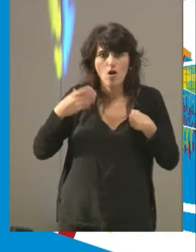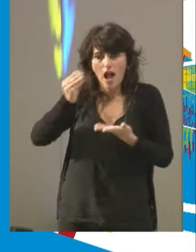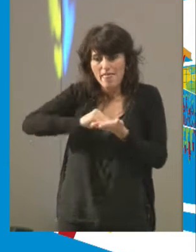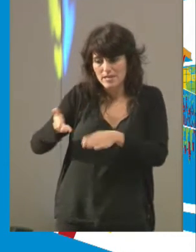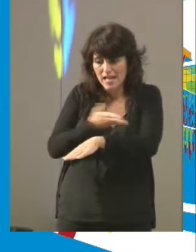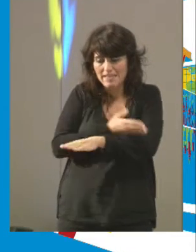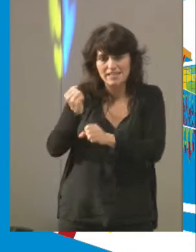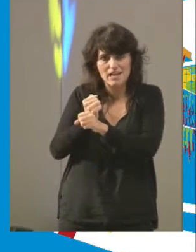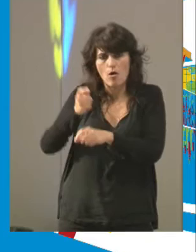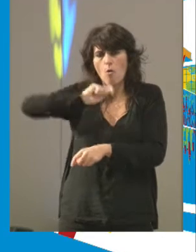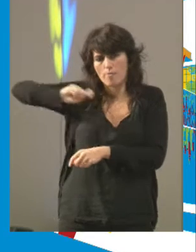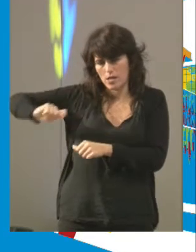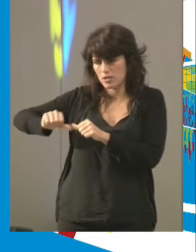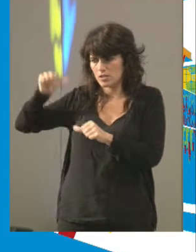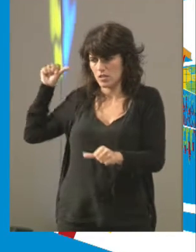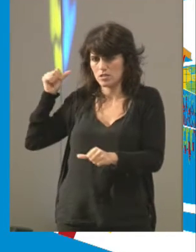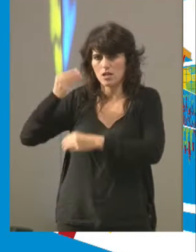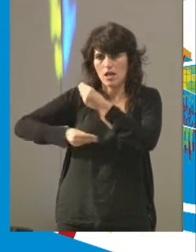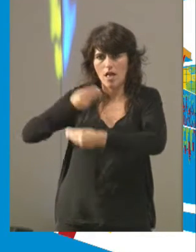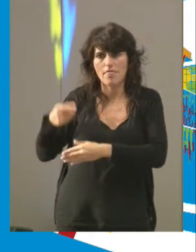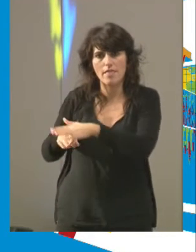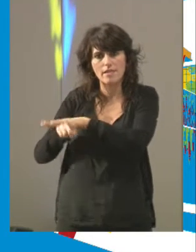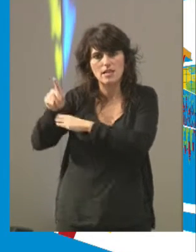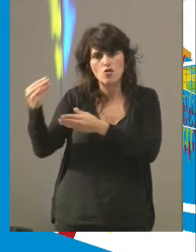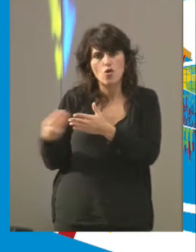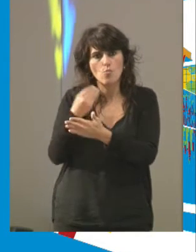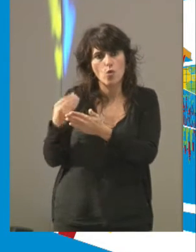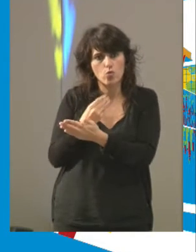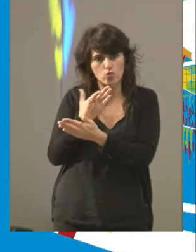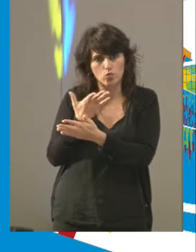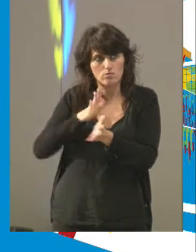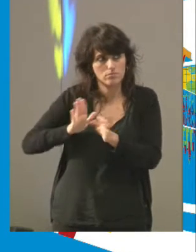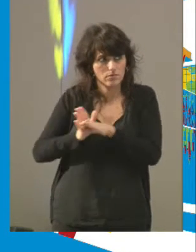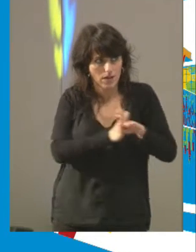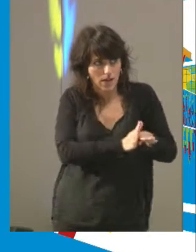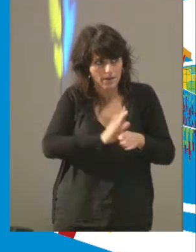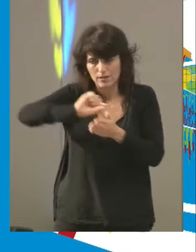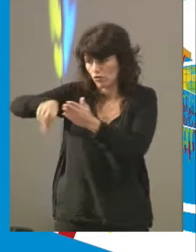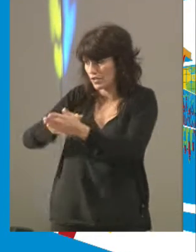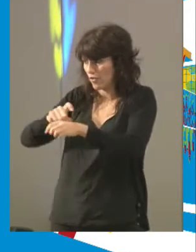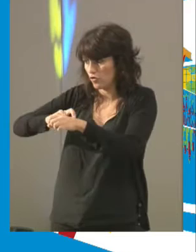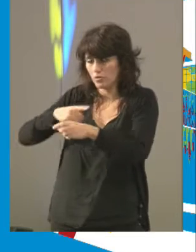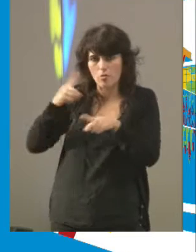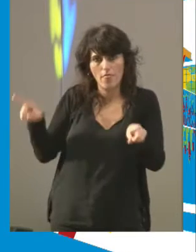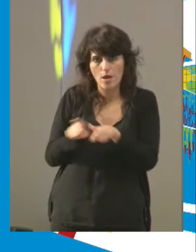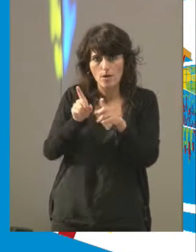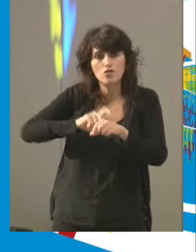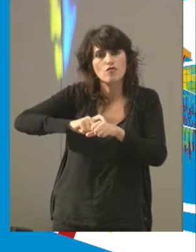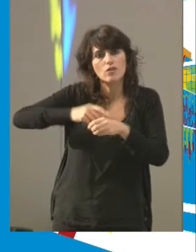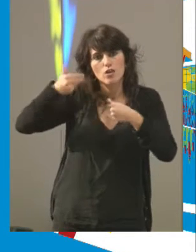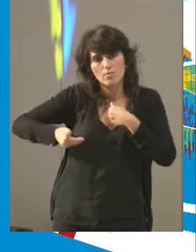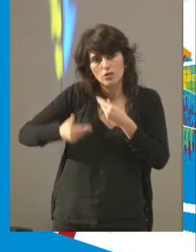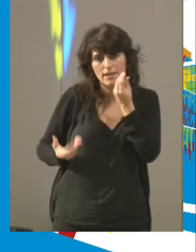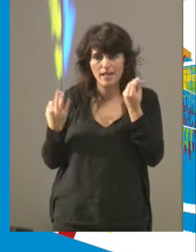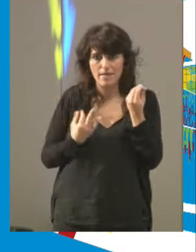trabajo previo de varios meses de desarrollo de producto al margen de cualquier tipo de contratación. Y eso fue un factor muy importante que tuvimos